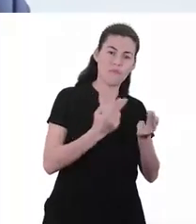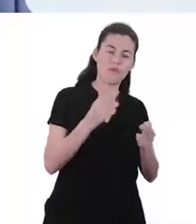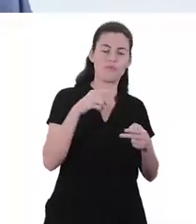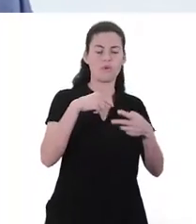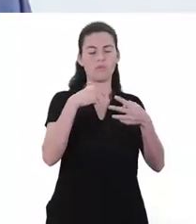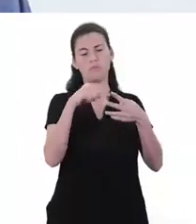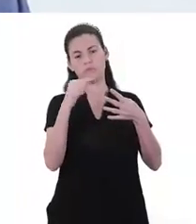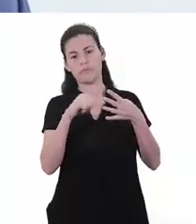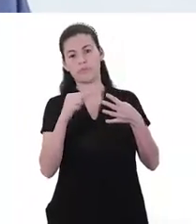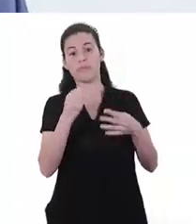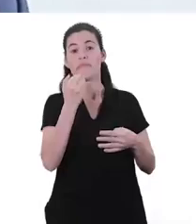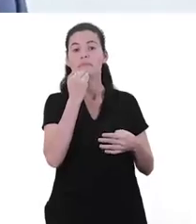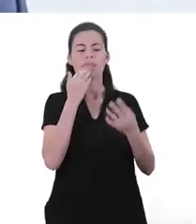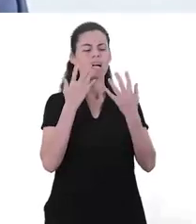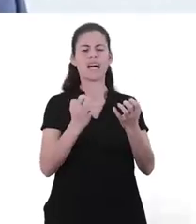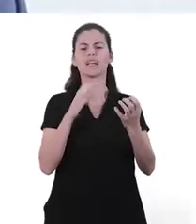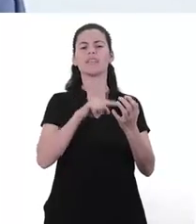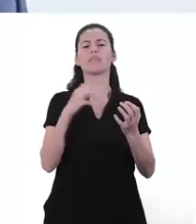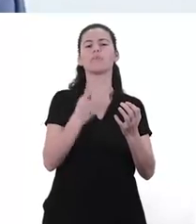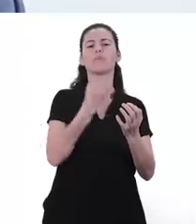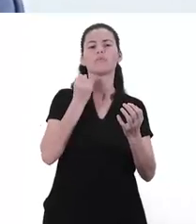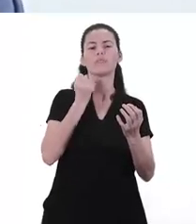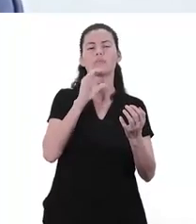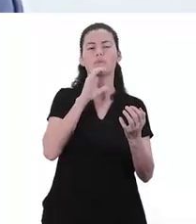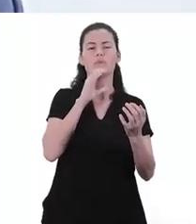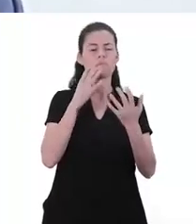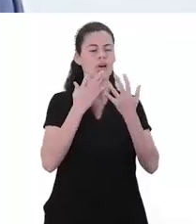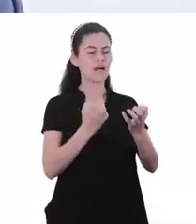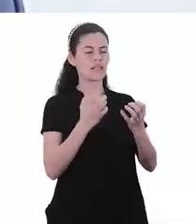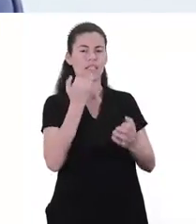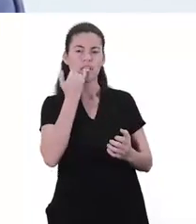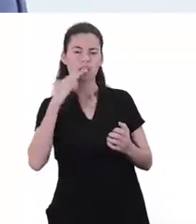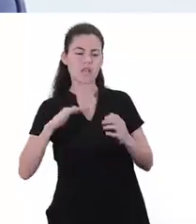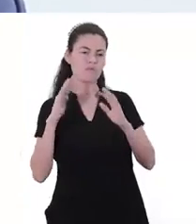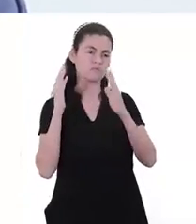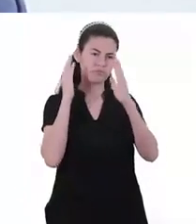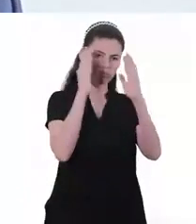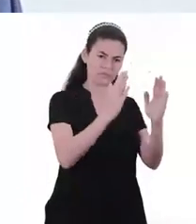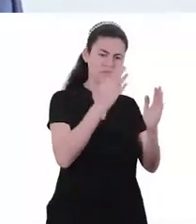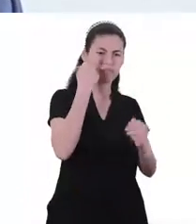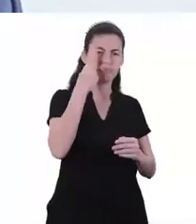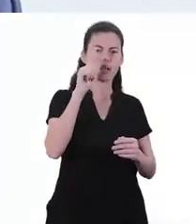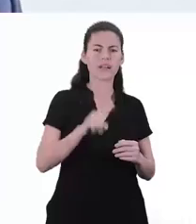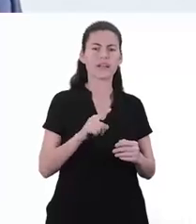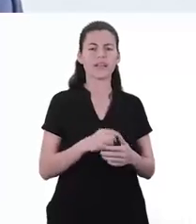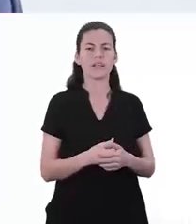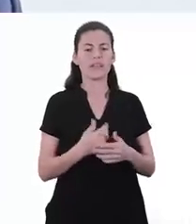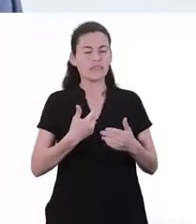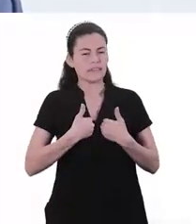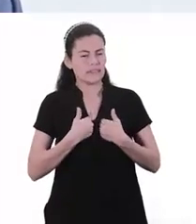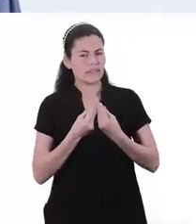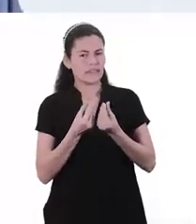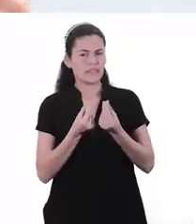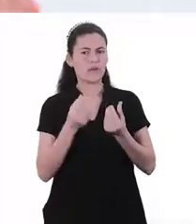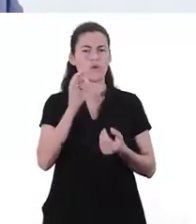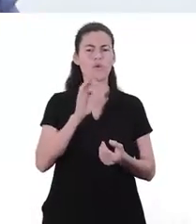cuestión. ¿El arte para qué? Digamos, ¿para qué en la rutina de un niño algo de arte? Es relacionado directamente con la sensibilidad de